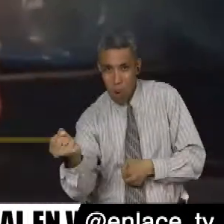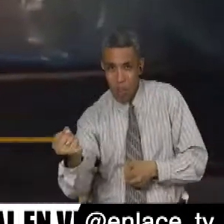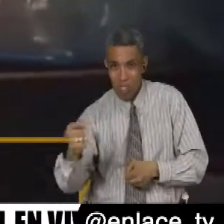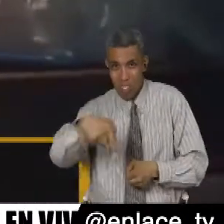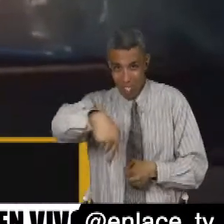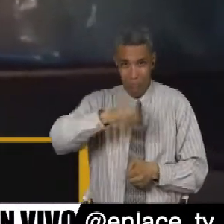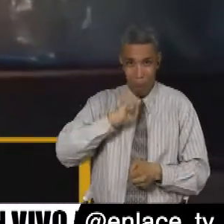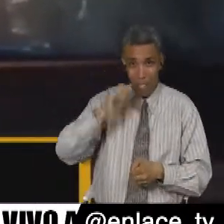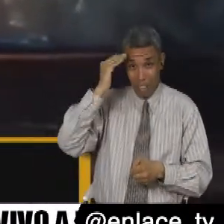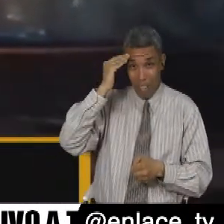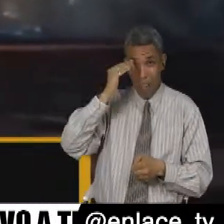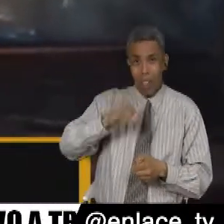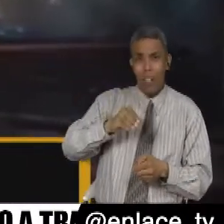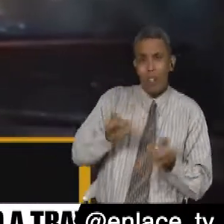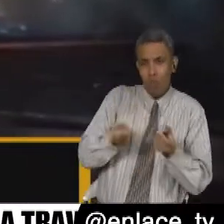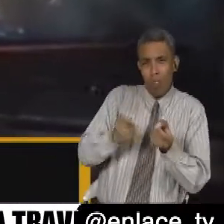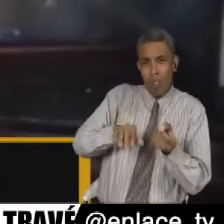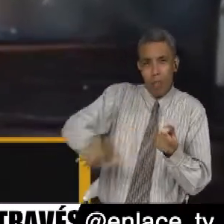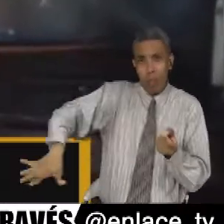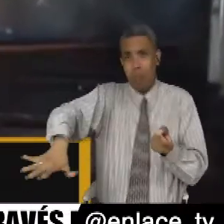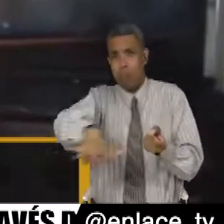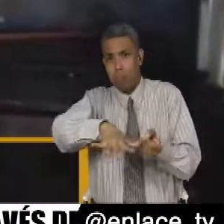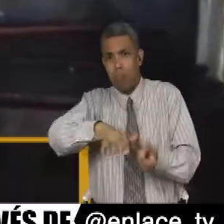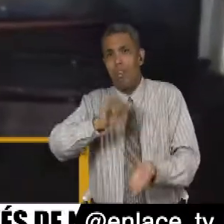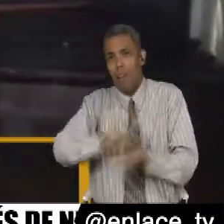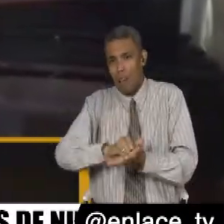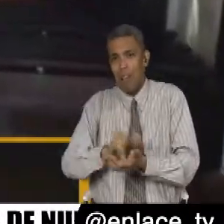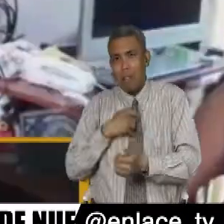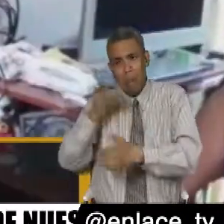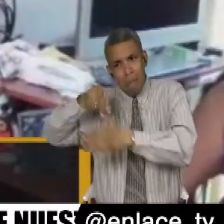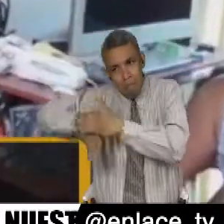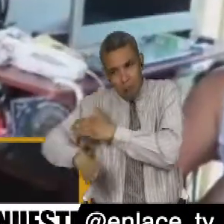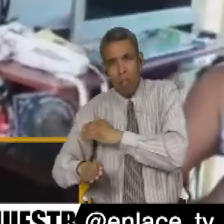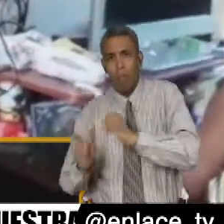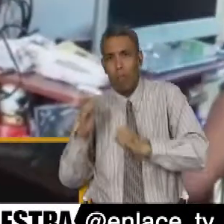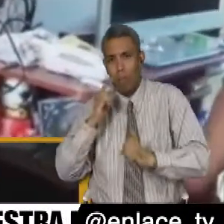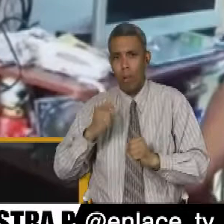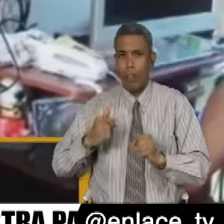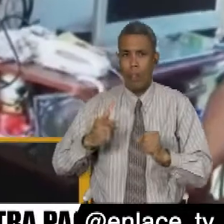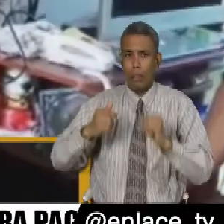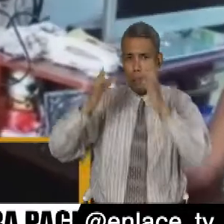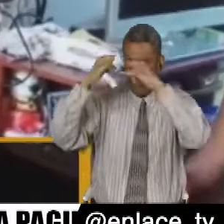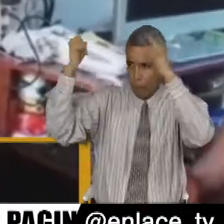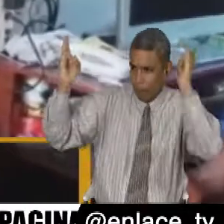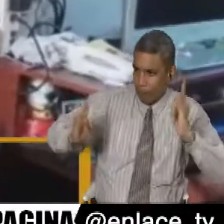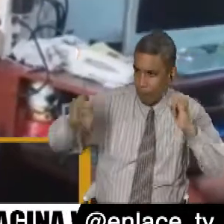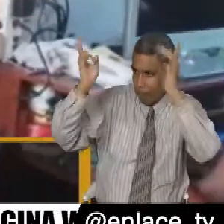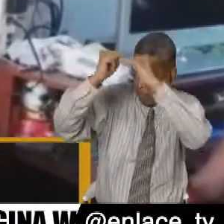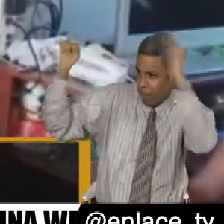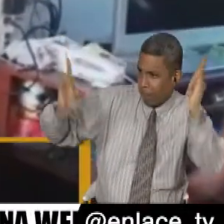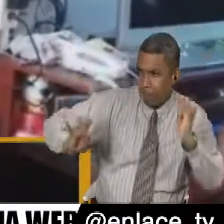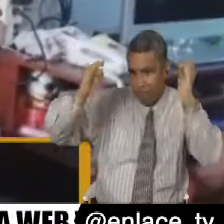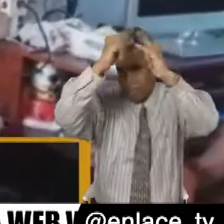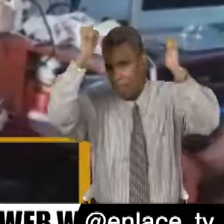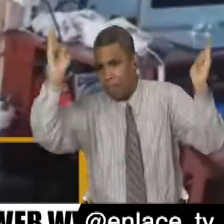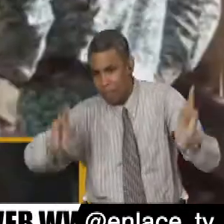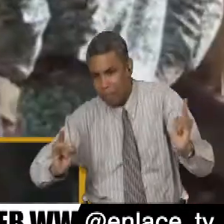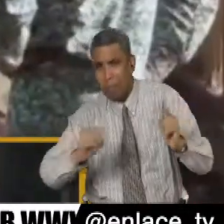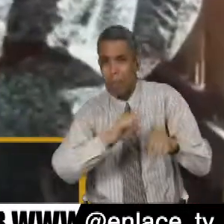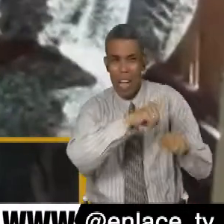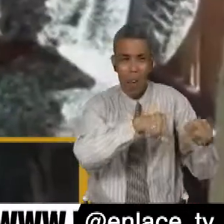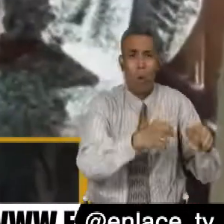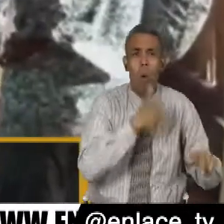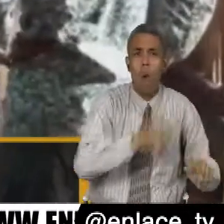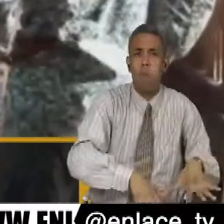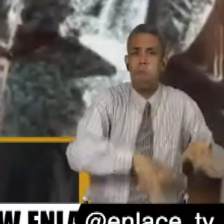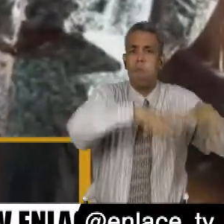con el apoyo del puesto fluvial avanzado número 31 de la armada nacional la defensa civil y gestión de riesgos se logró la evacuación de una familia en el